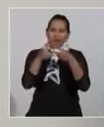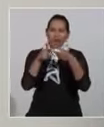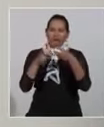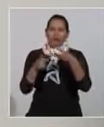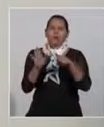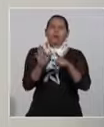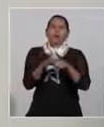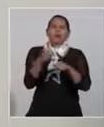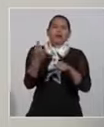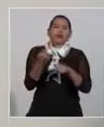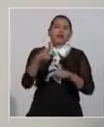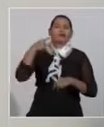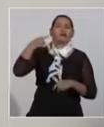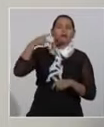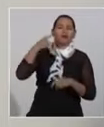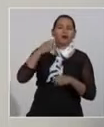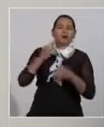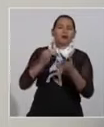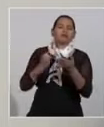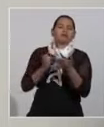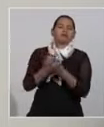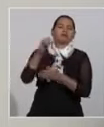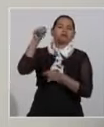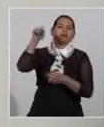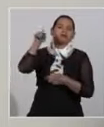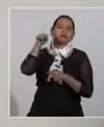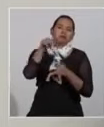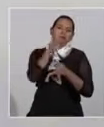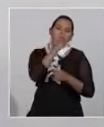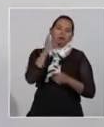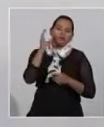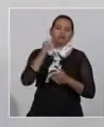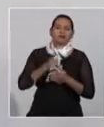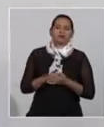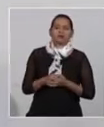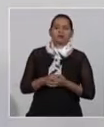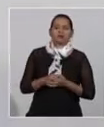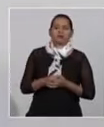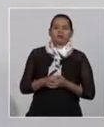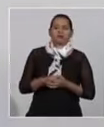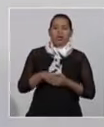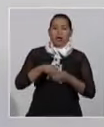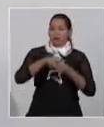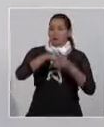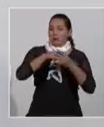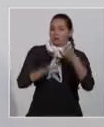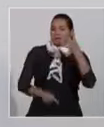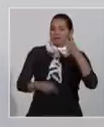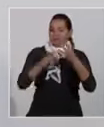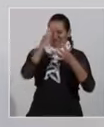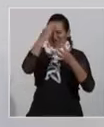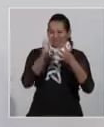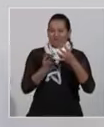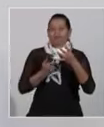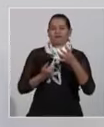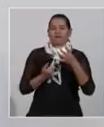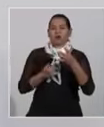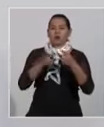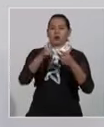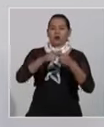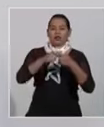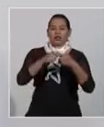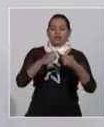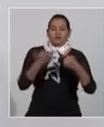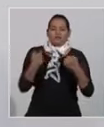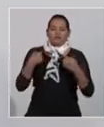y los ciudadanos poblanos deben votar por usted. Les voy a dar cuatro razones. Una, formación académica.